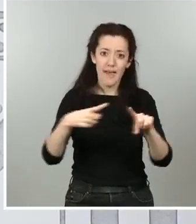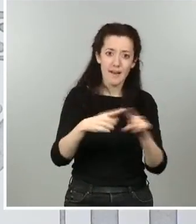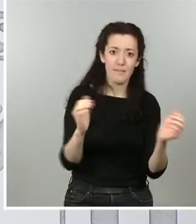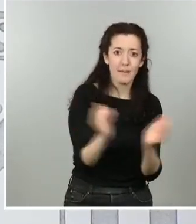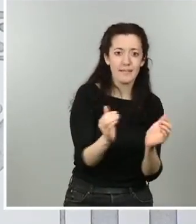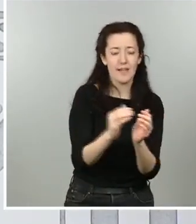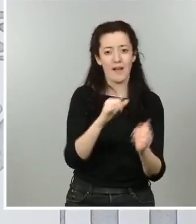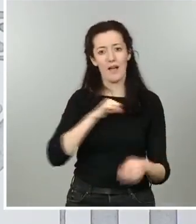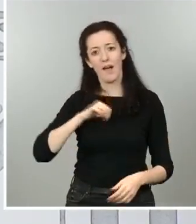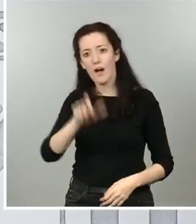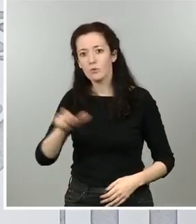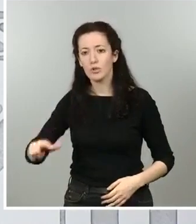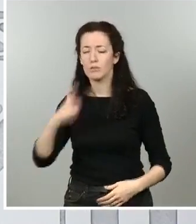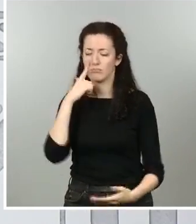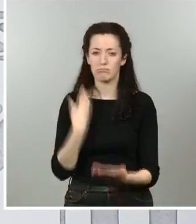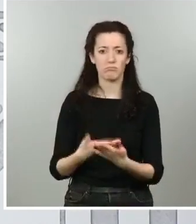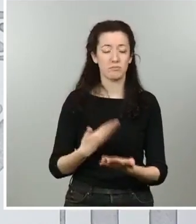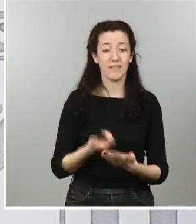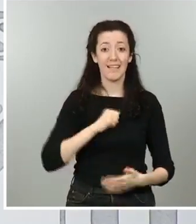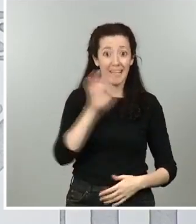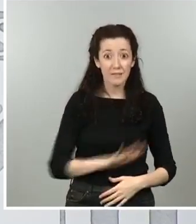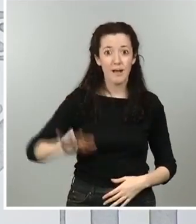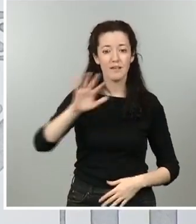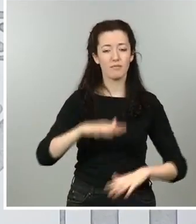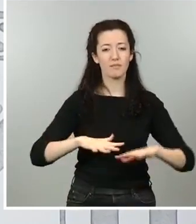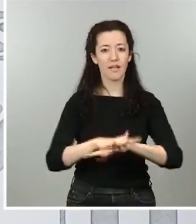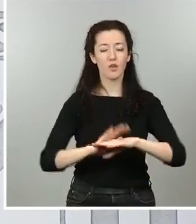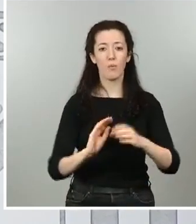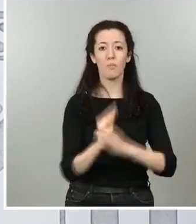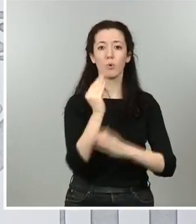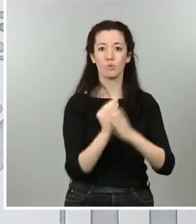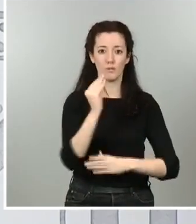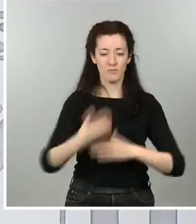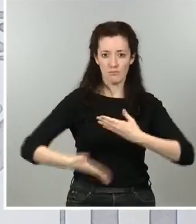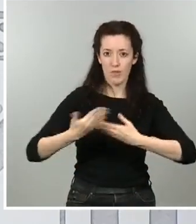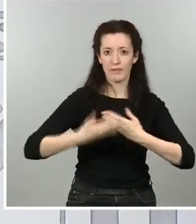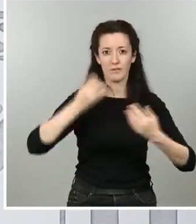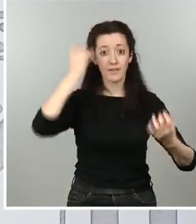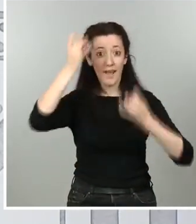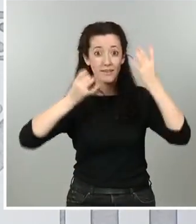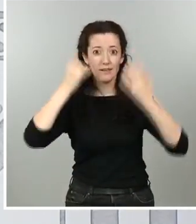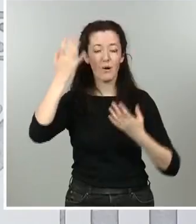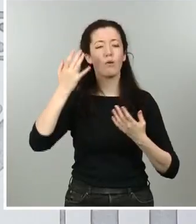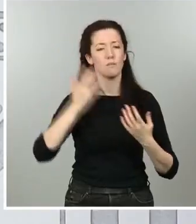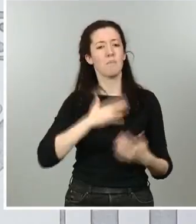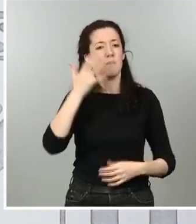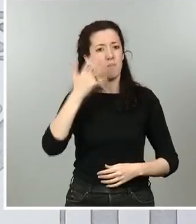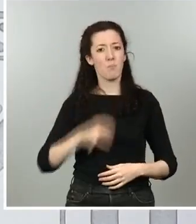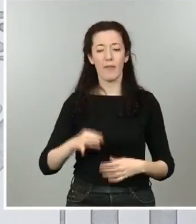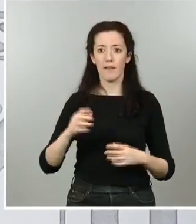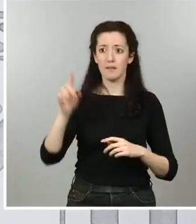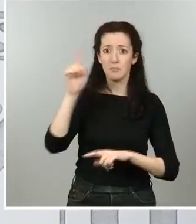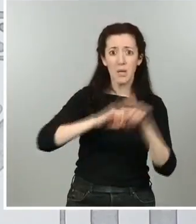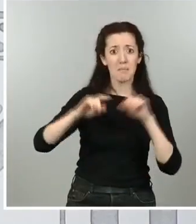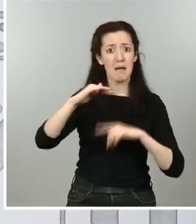España cuenta con un tejido productivo moderno, creativo y con capacidad para competir con éxito en cualquier mercado,